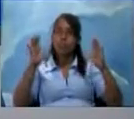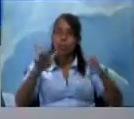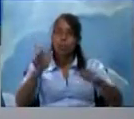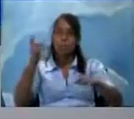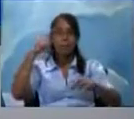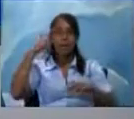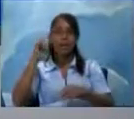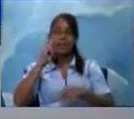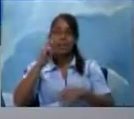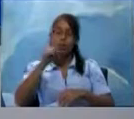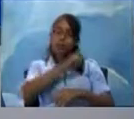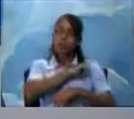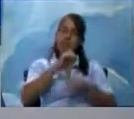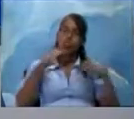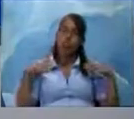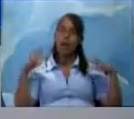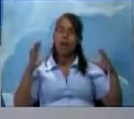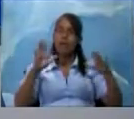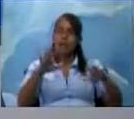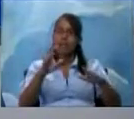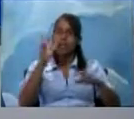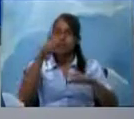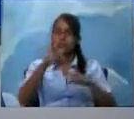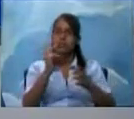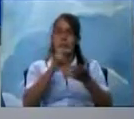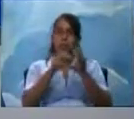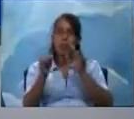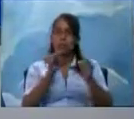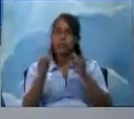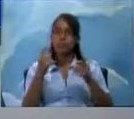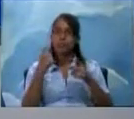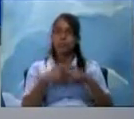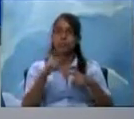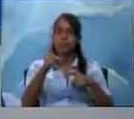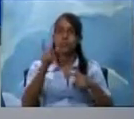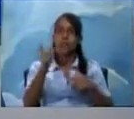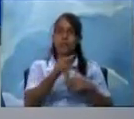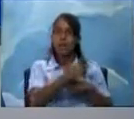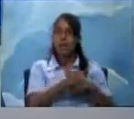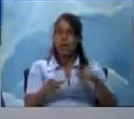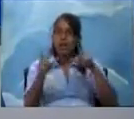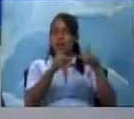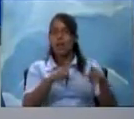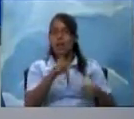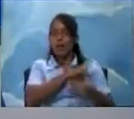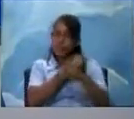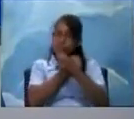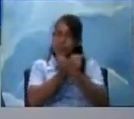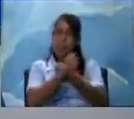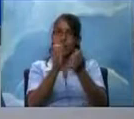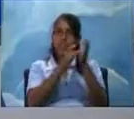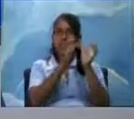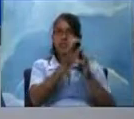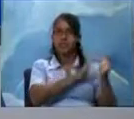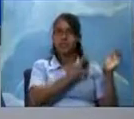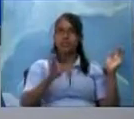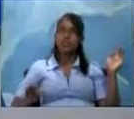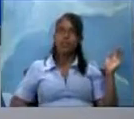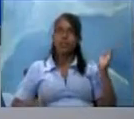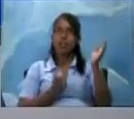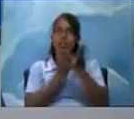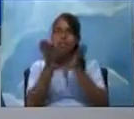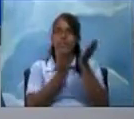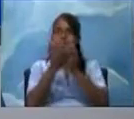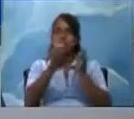Para el diablo y sus ángeles. Pero si una persona, en lugar de amar a Jesucristo y servir